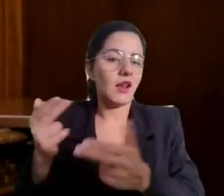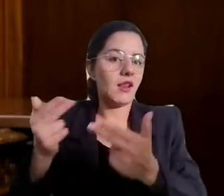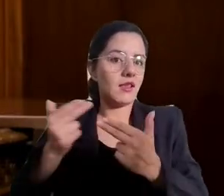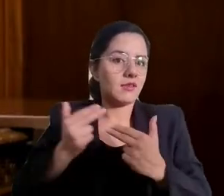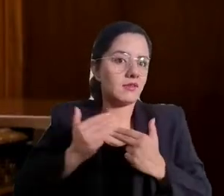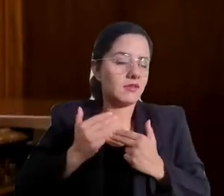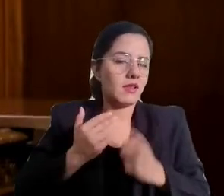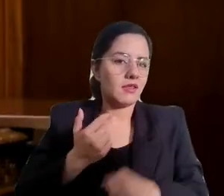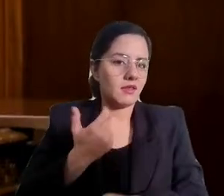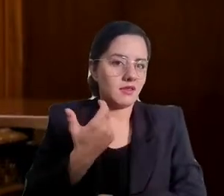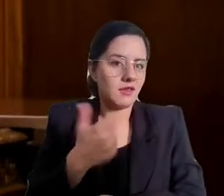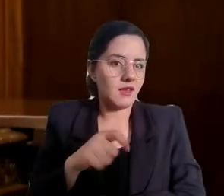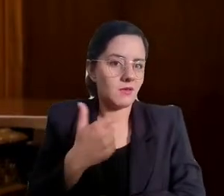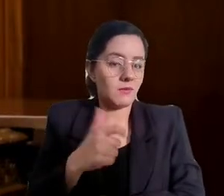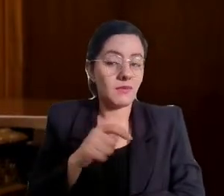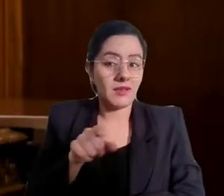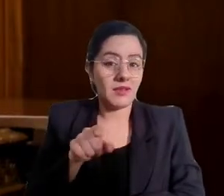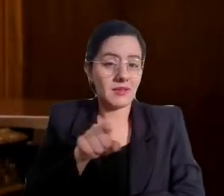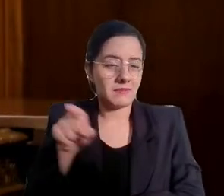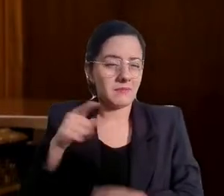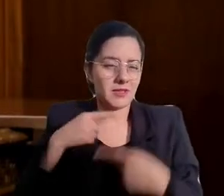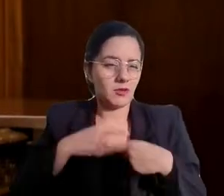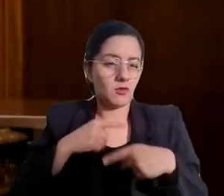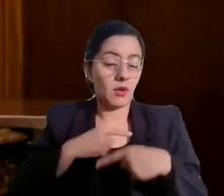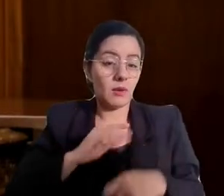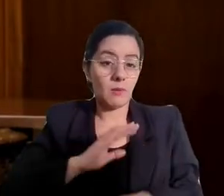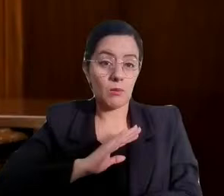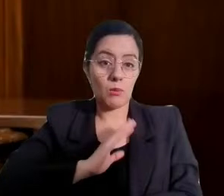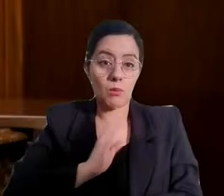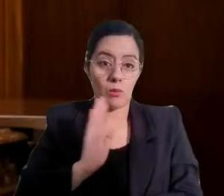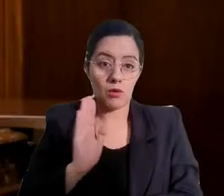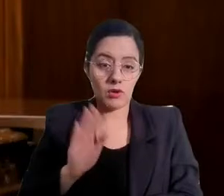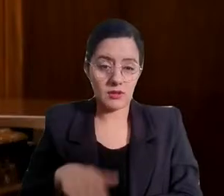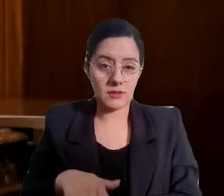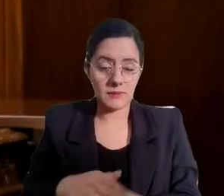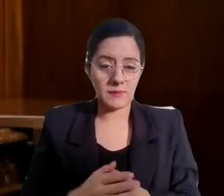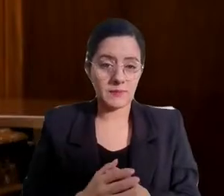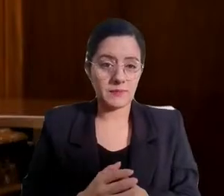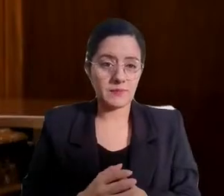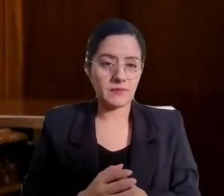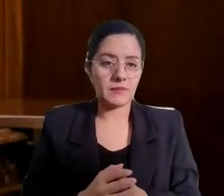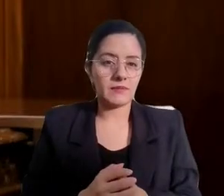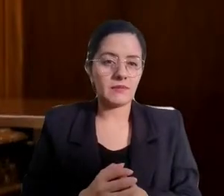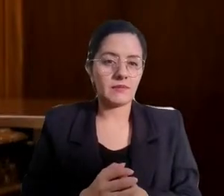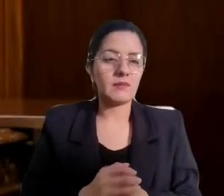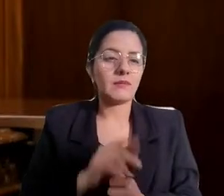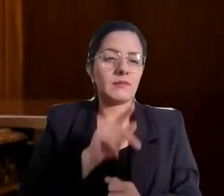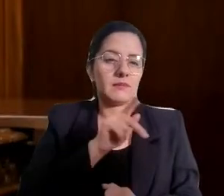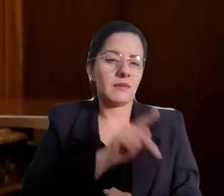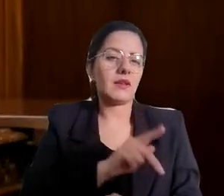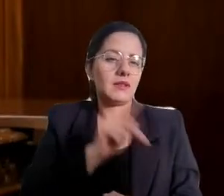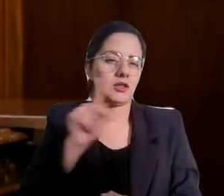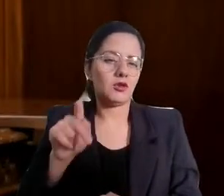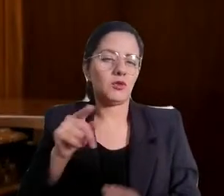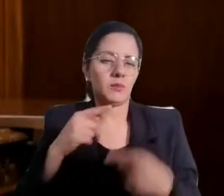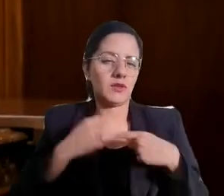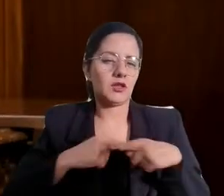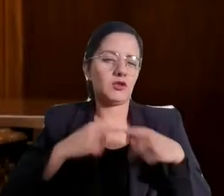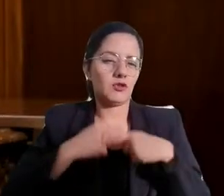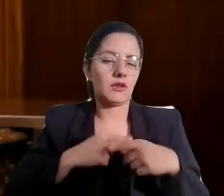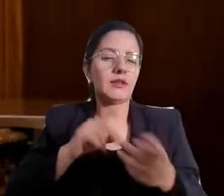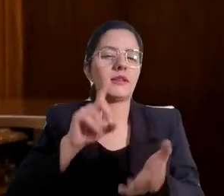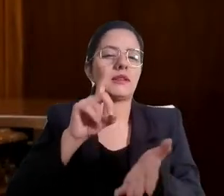vez llegada su muerte, una situación similar es la que viven las personas con